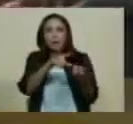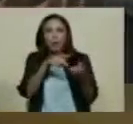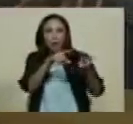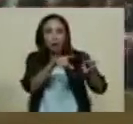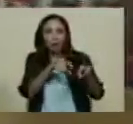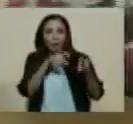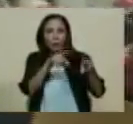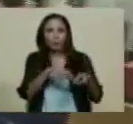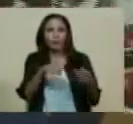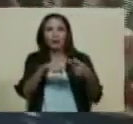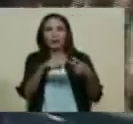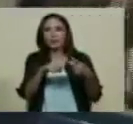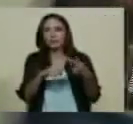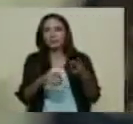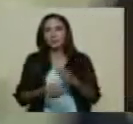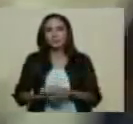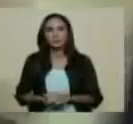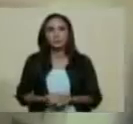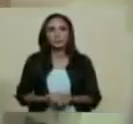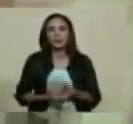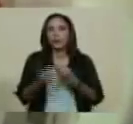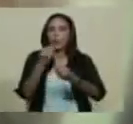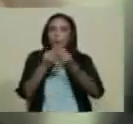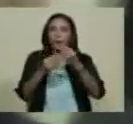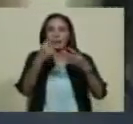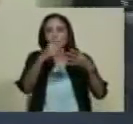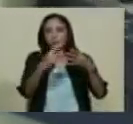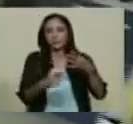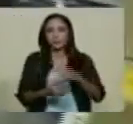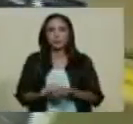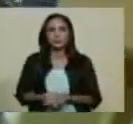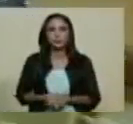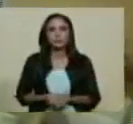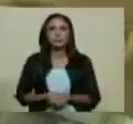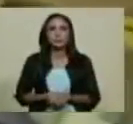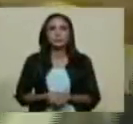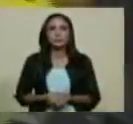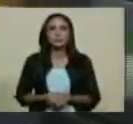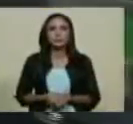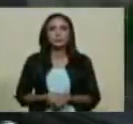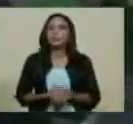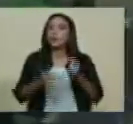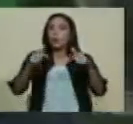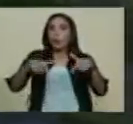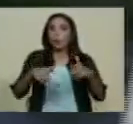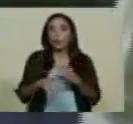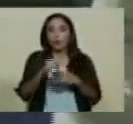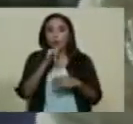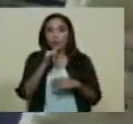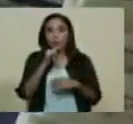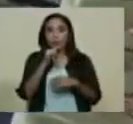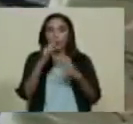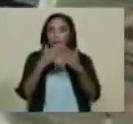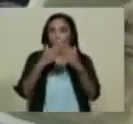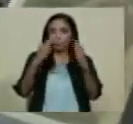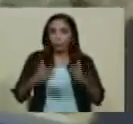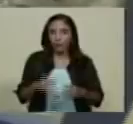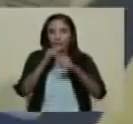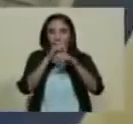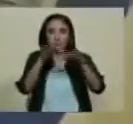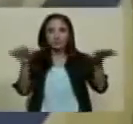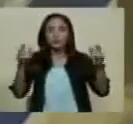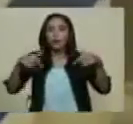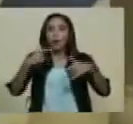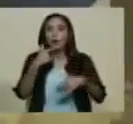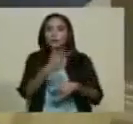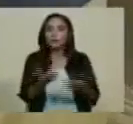estar también para la nutrición. Hoy le estamos diciendo a nuestros estudiantes de esta universidad que aquí está